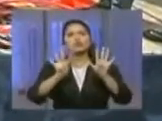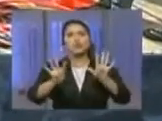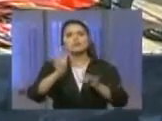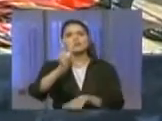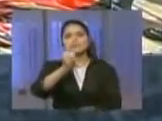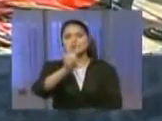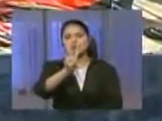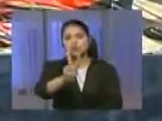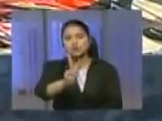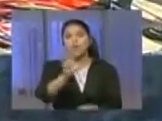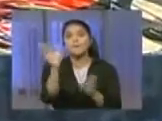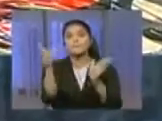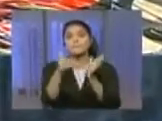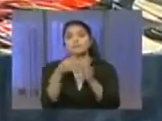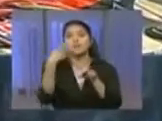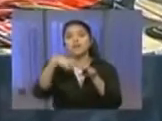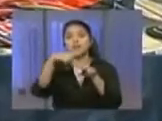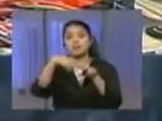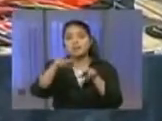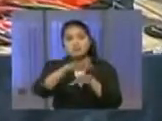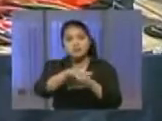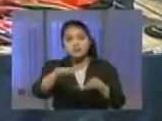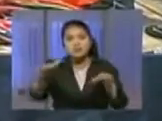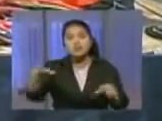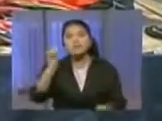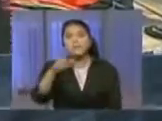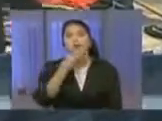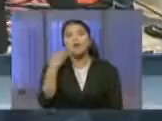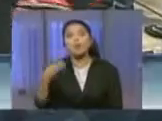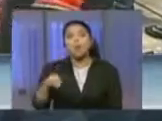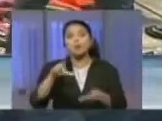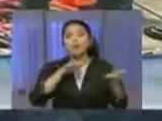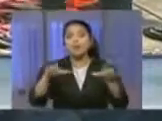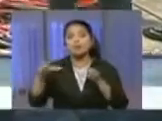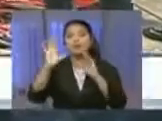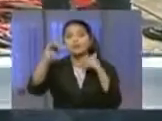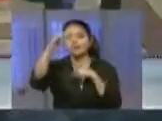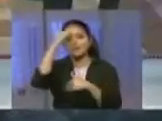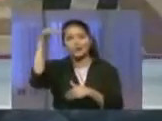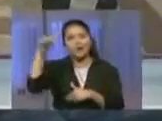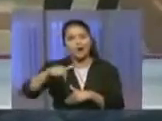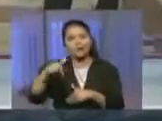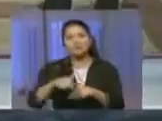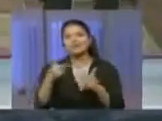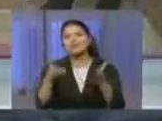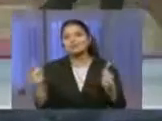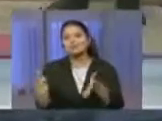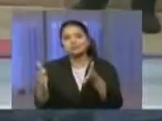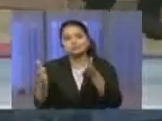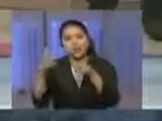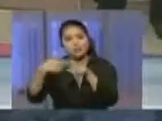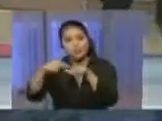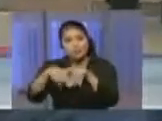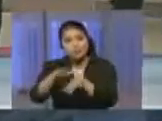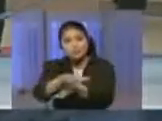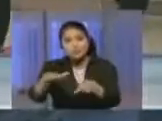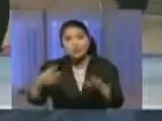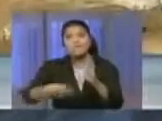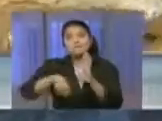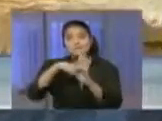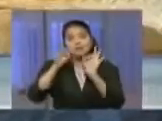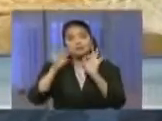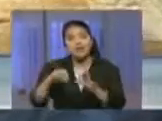292,000 niños niñas y jóvenes atendidos en este plan vacacional comunitario afianzamos a las